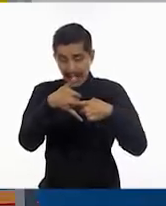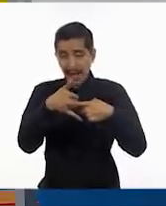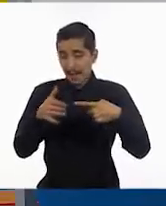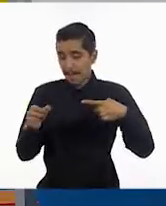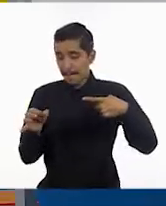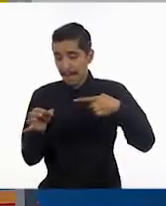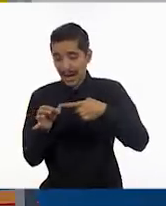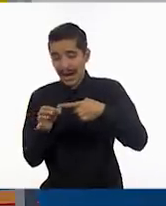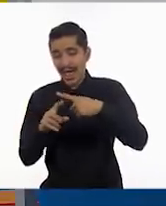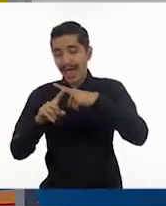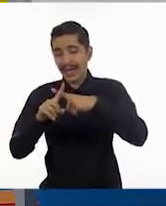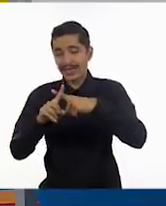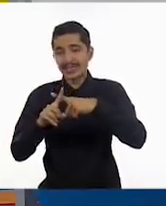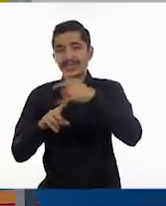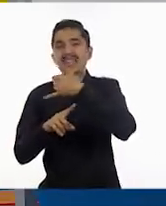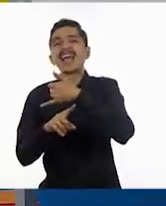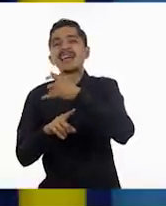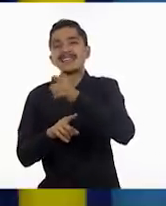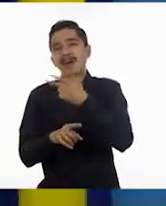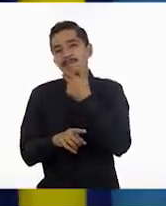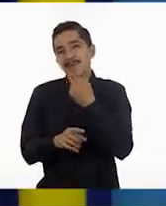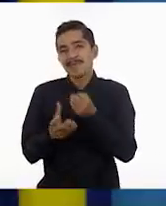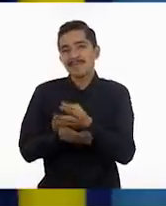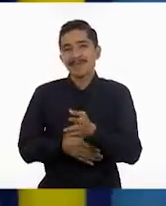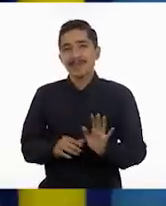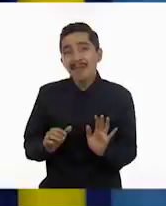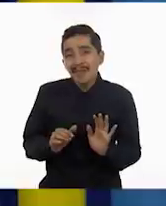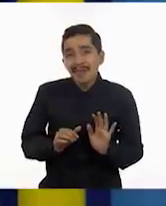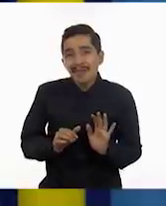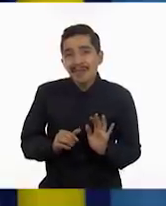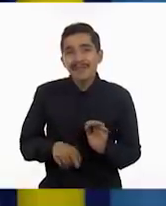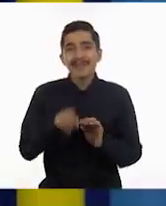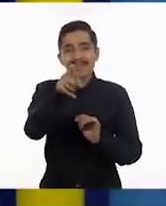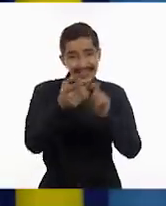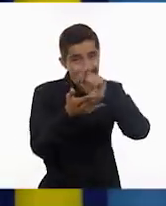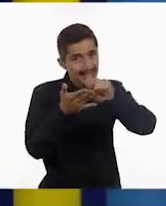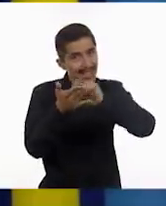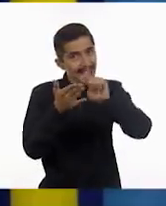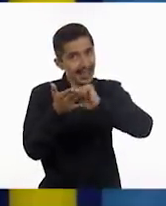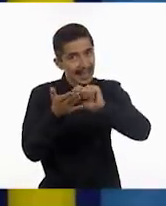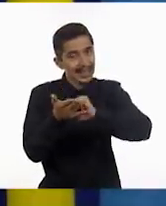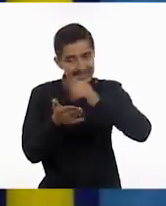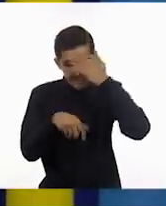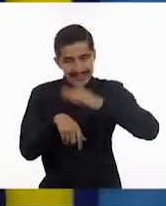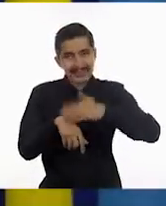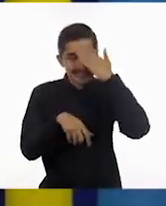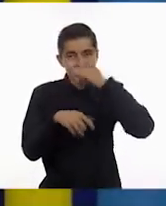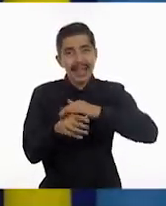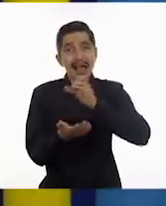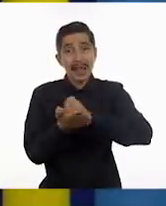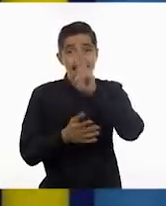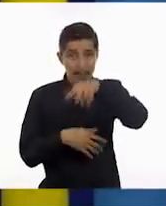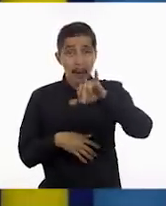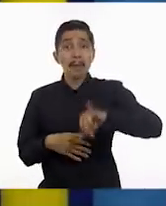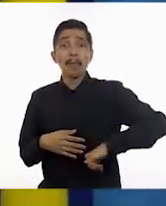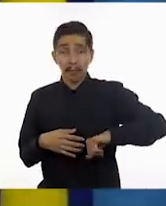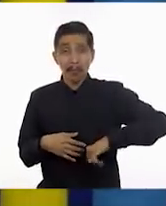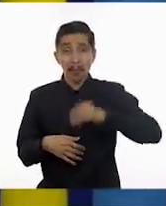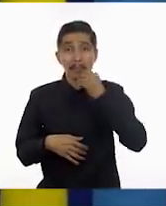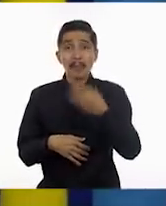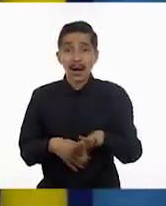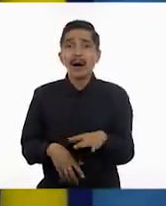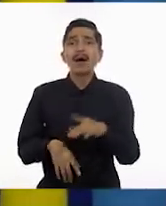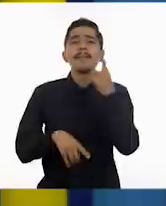del X y el Y, pues dará a un niño. Espero que ustedes hayan anotado todo esto en su libreta, porque es en realidad muy interesante y para que ustedes